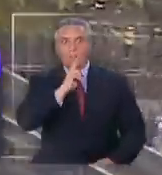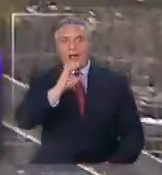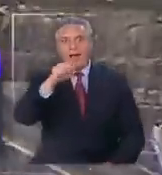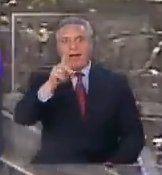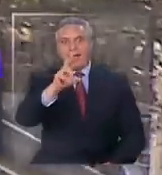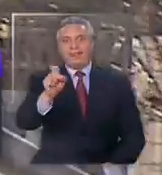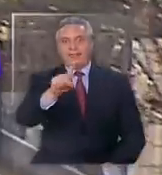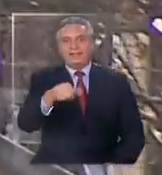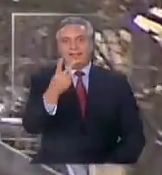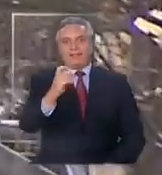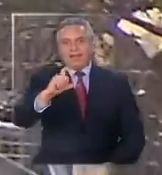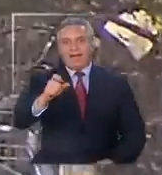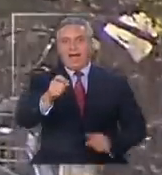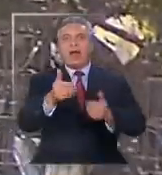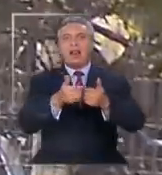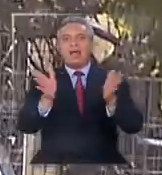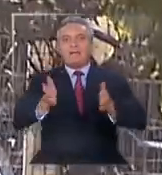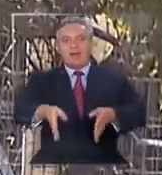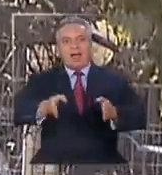calles.